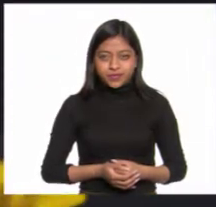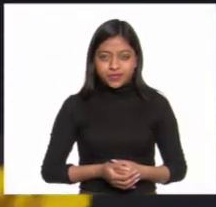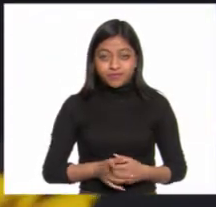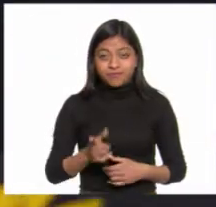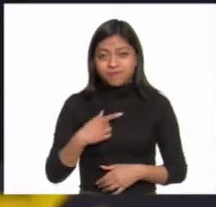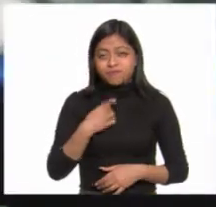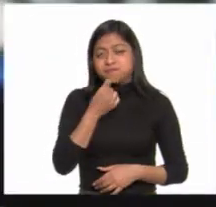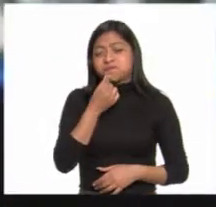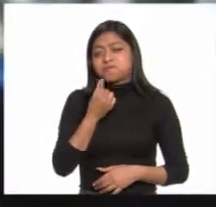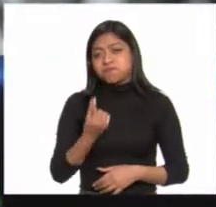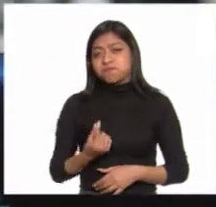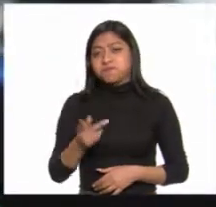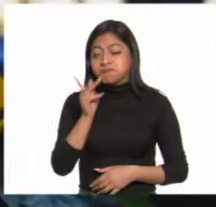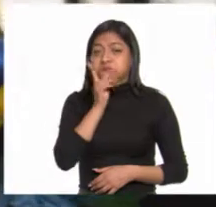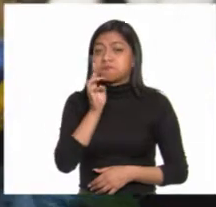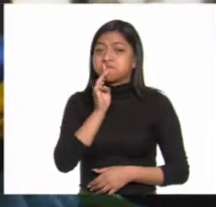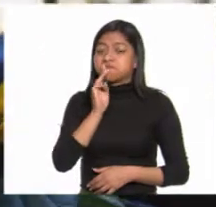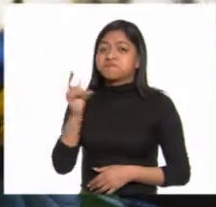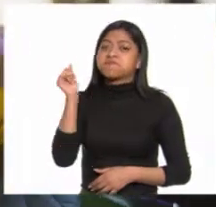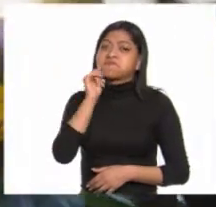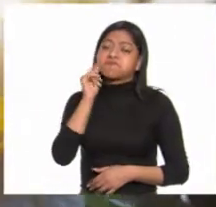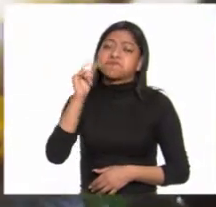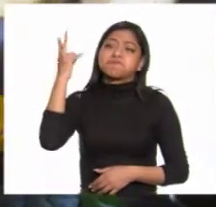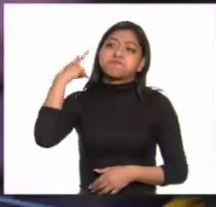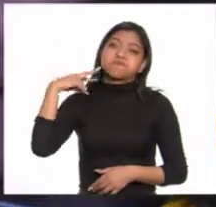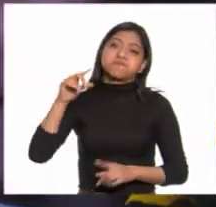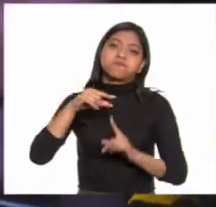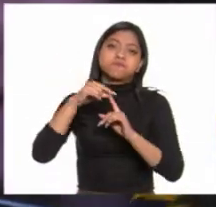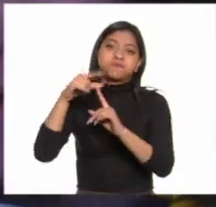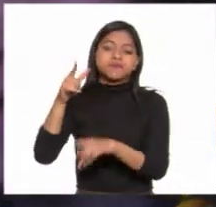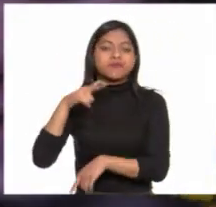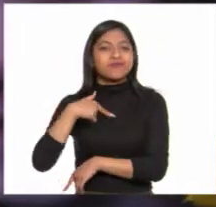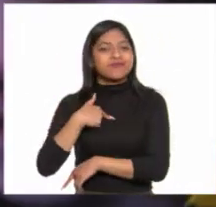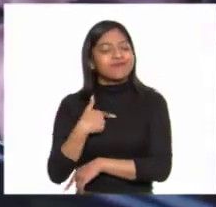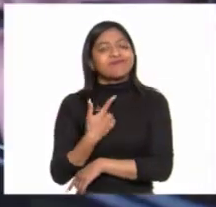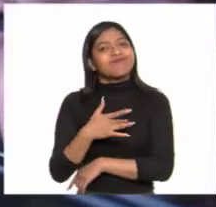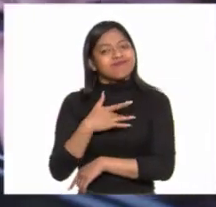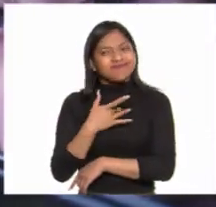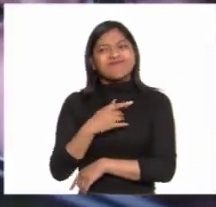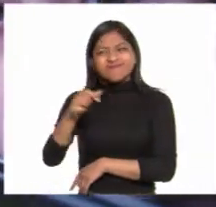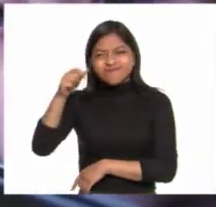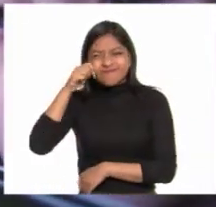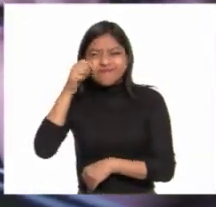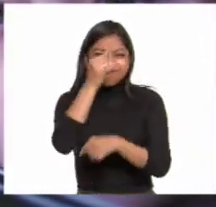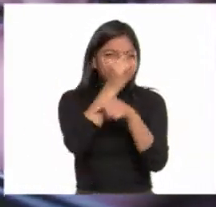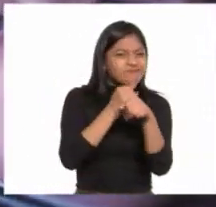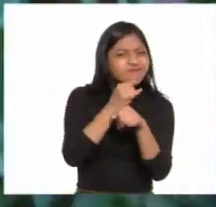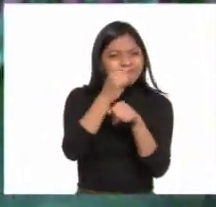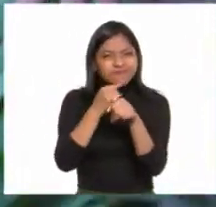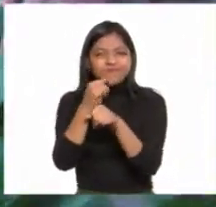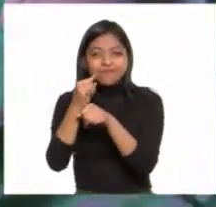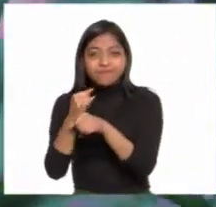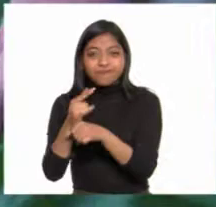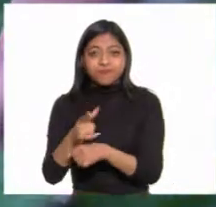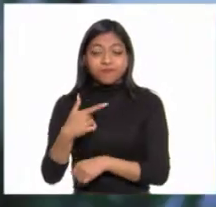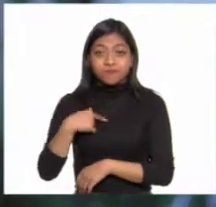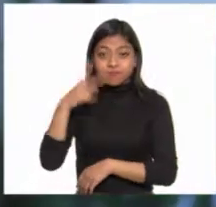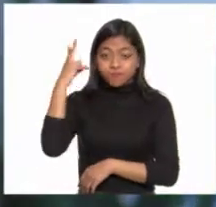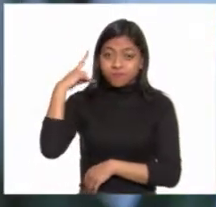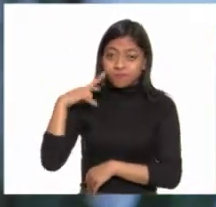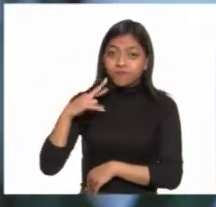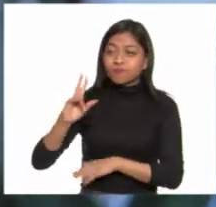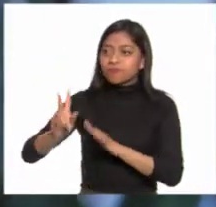Desde muy pequeña, mis papás me llevaban de viaje y yo me sentía como la más grande exploradora del mundo. Con cada viaje,